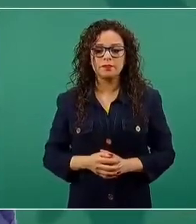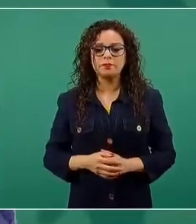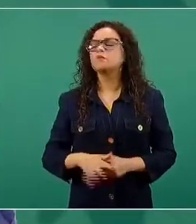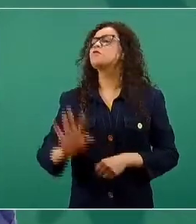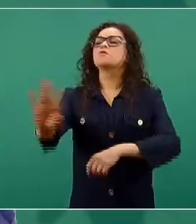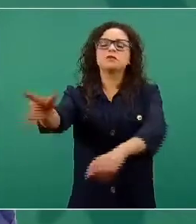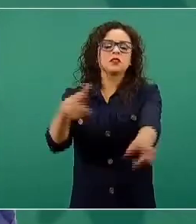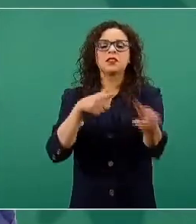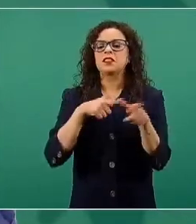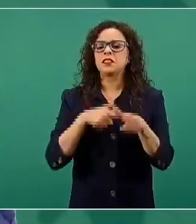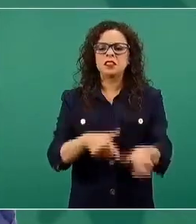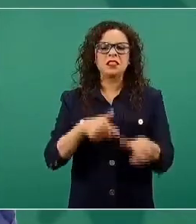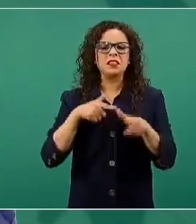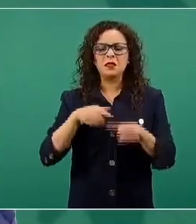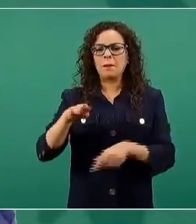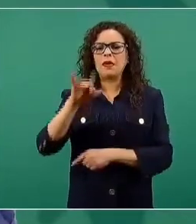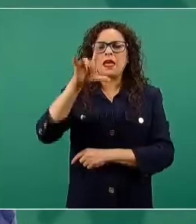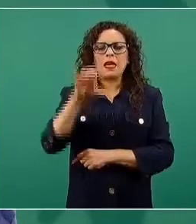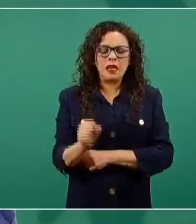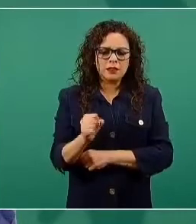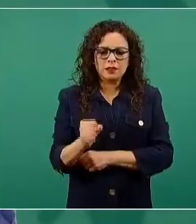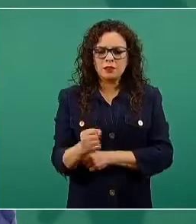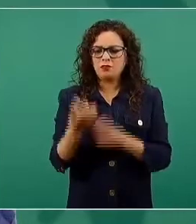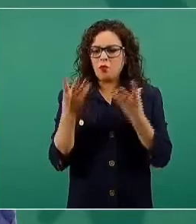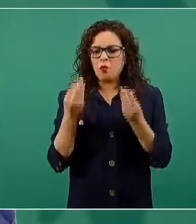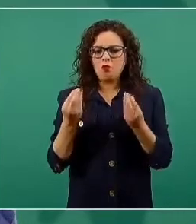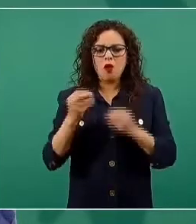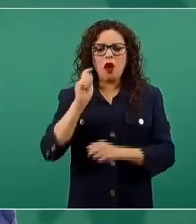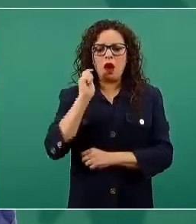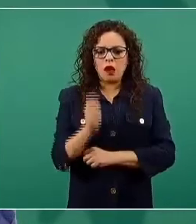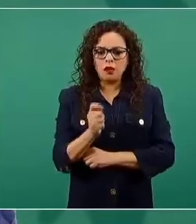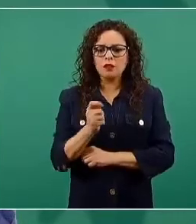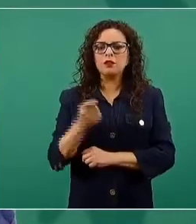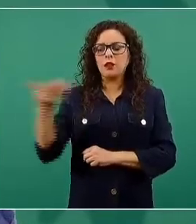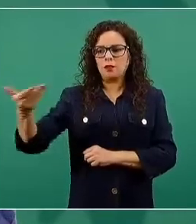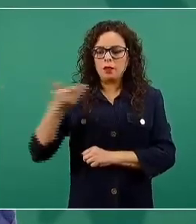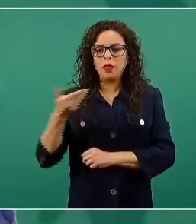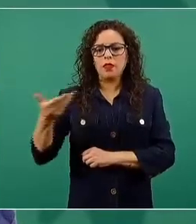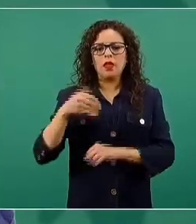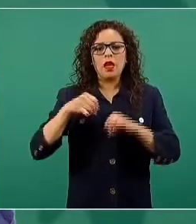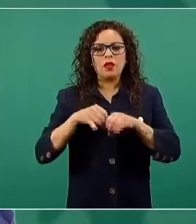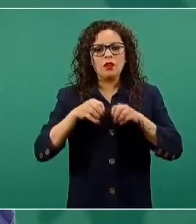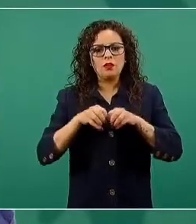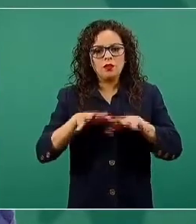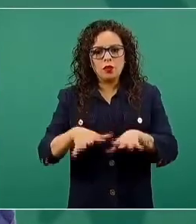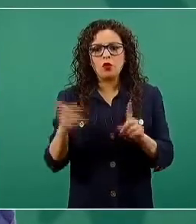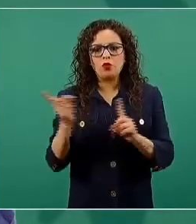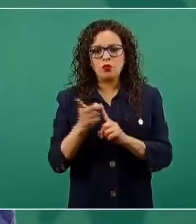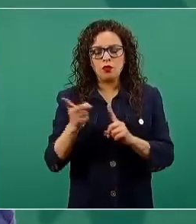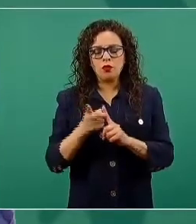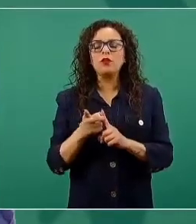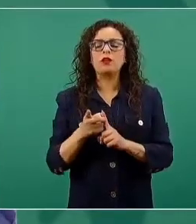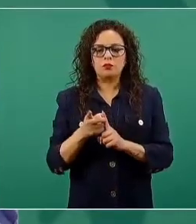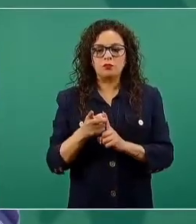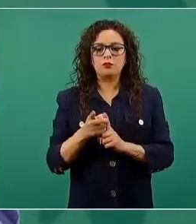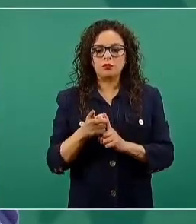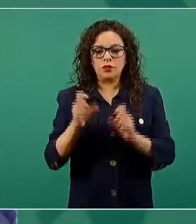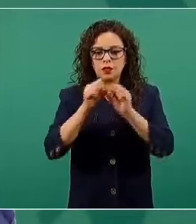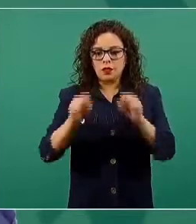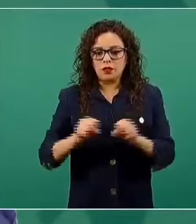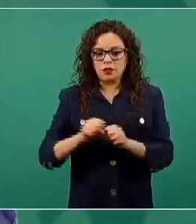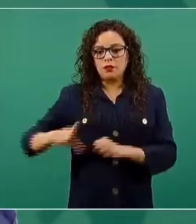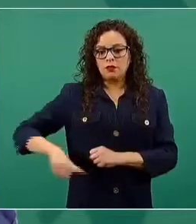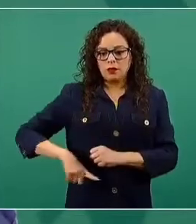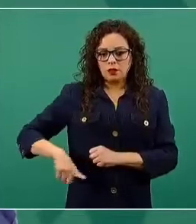decenas o centenas o miles, millares de solicitudes de información a través del sistema gubernamental o el sistema